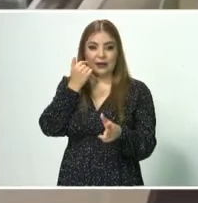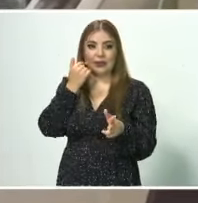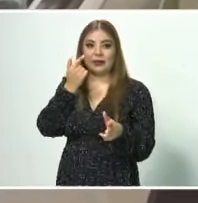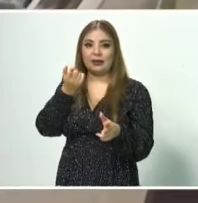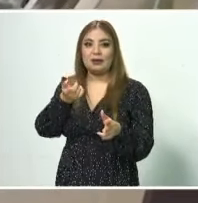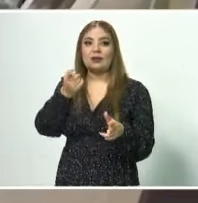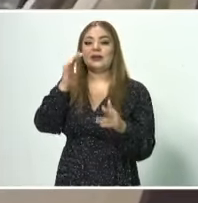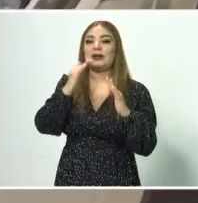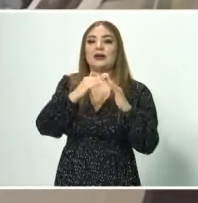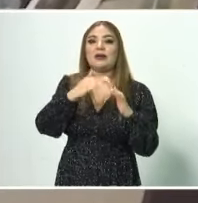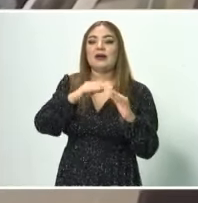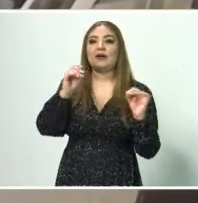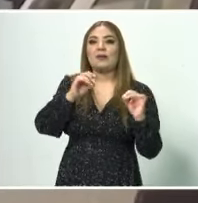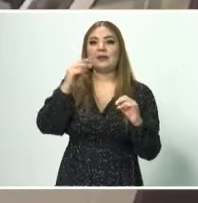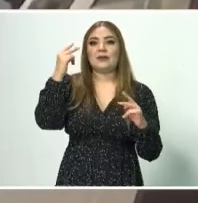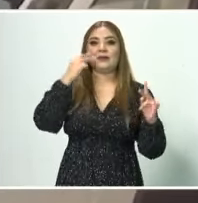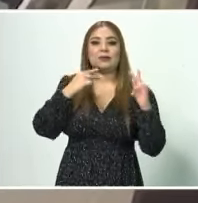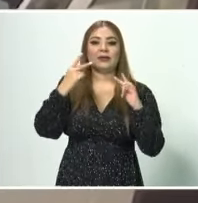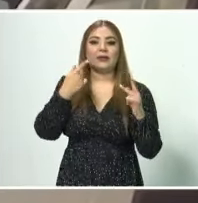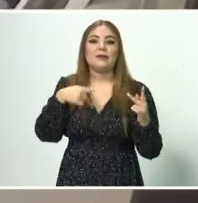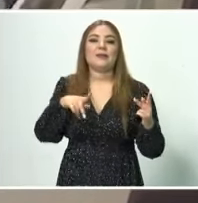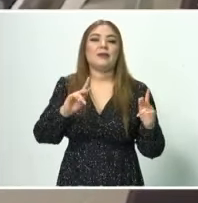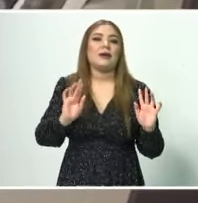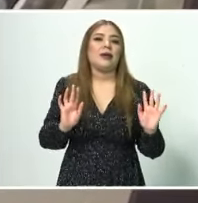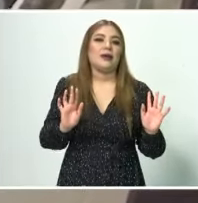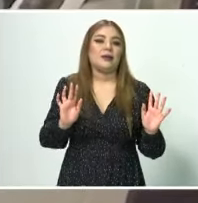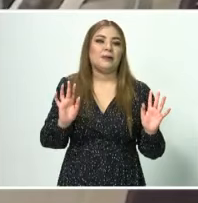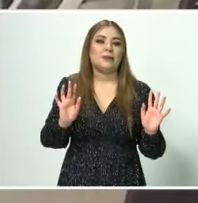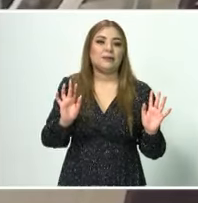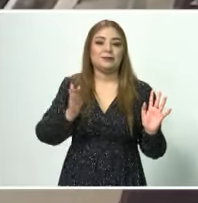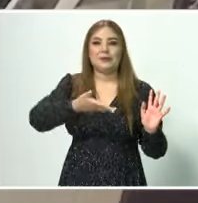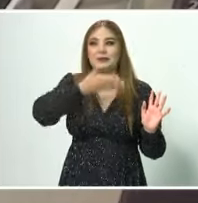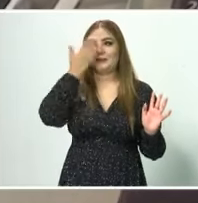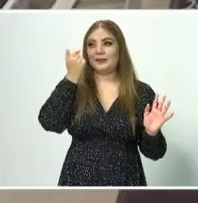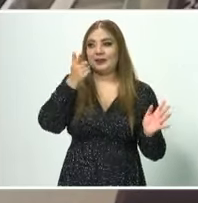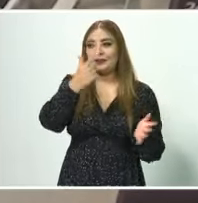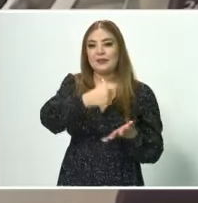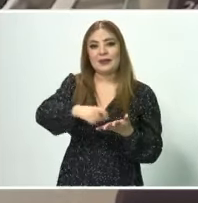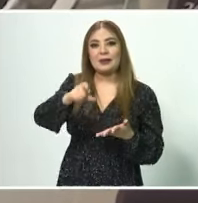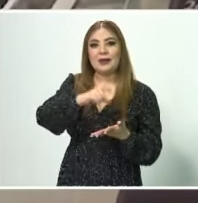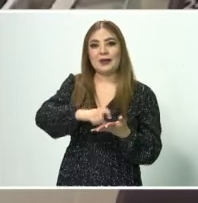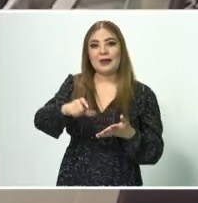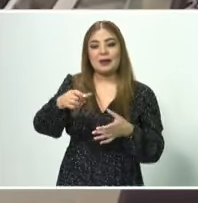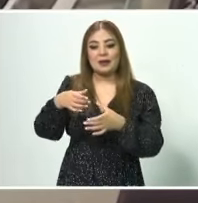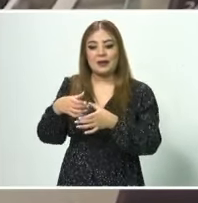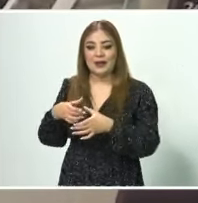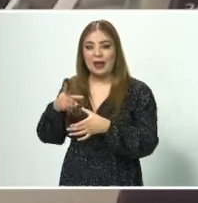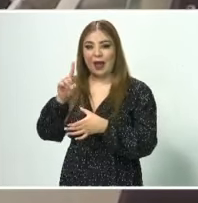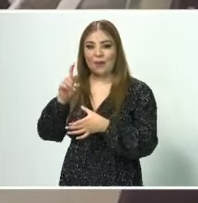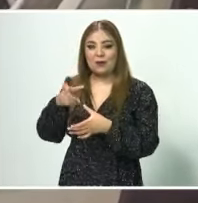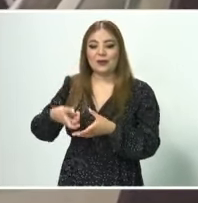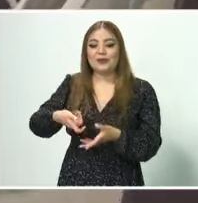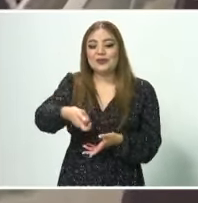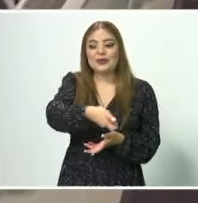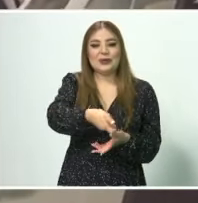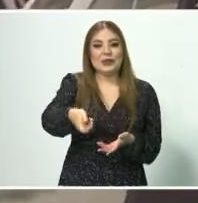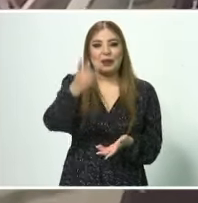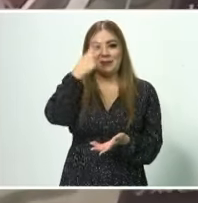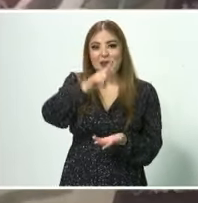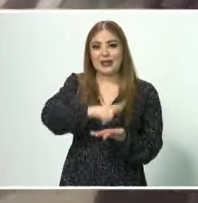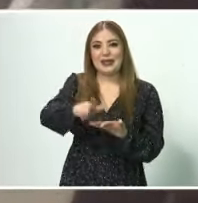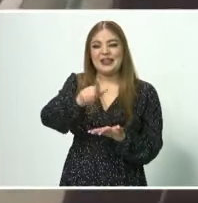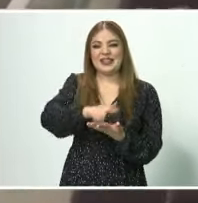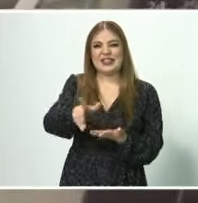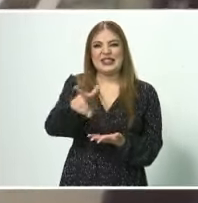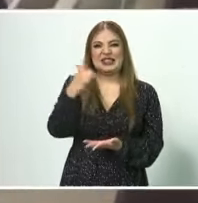donde nadie me vea Pero bueno mínimo no sé kir que compre una botellita de agua regrese y le limpie porque pues Qué